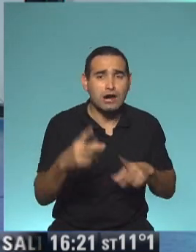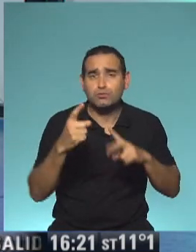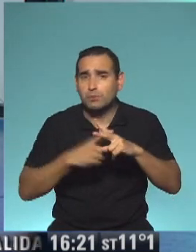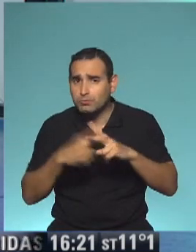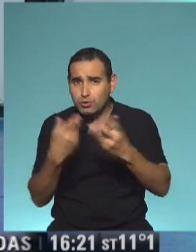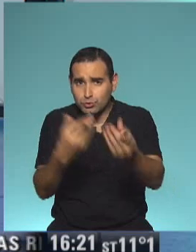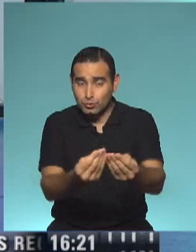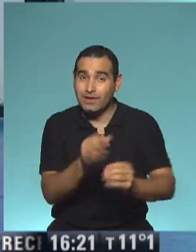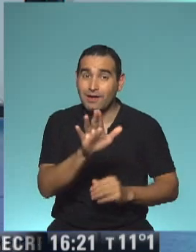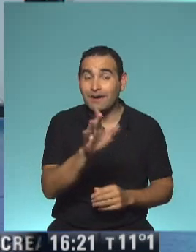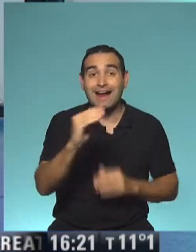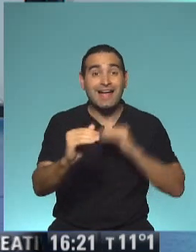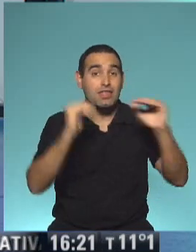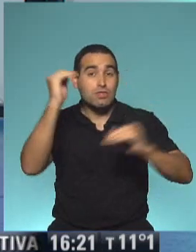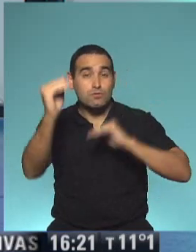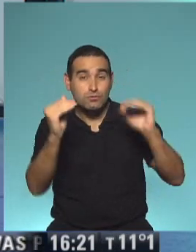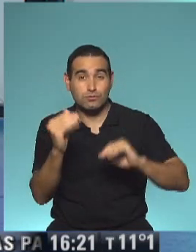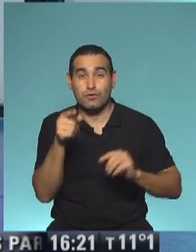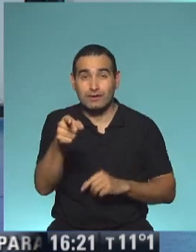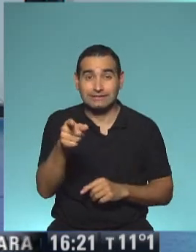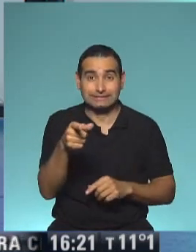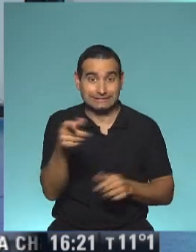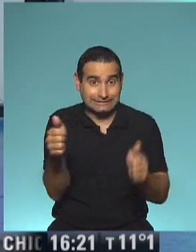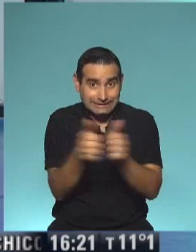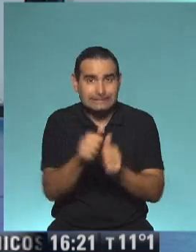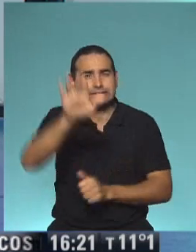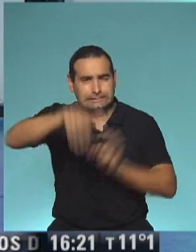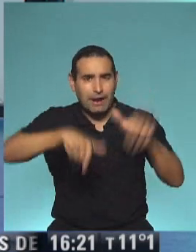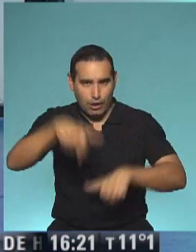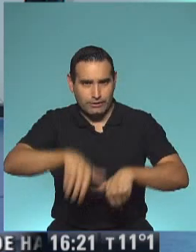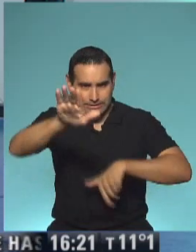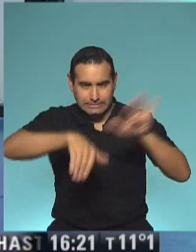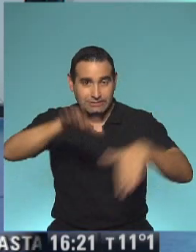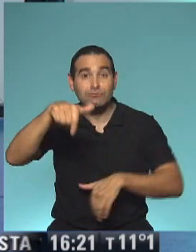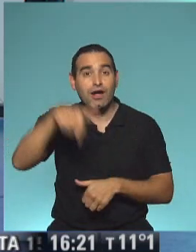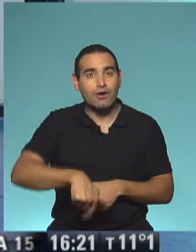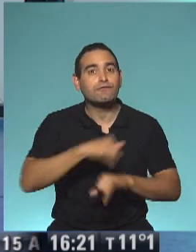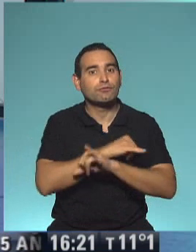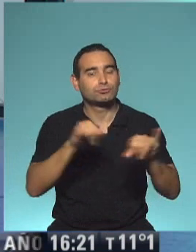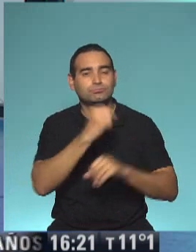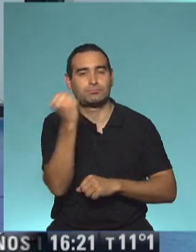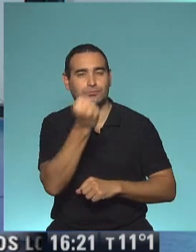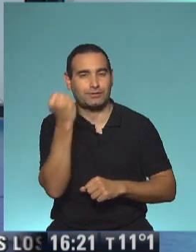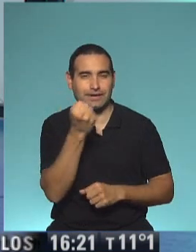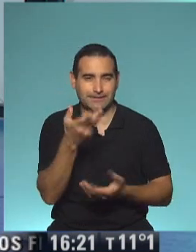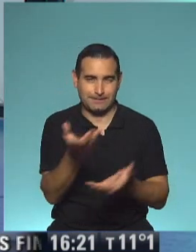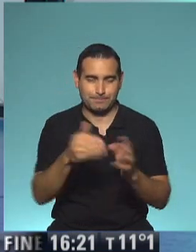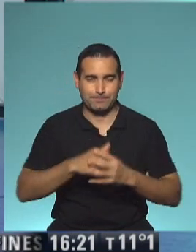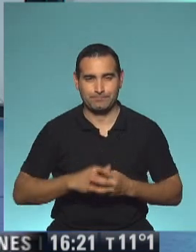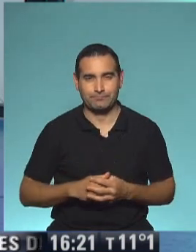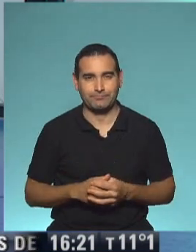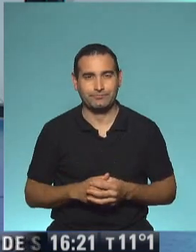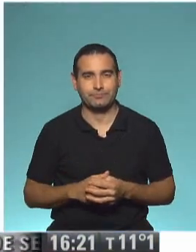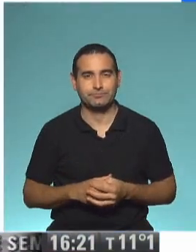esté ahí. Pero si los adultos están por ahí a mano, llámalos en este momento porque tenemos una información muy importante para ellos y ellas.